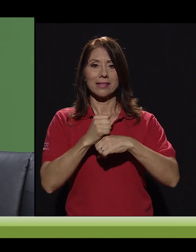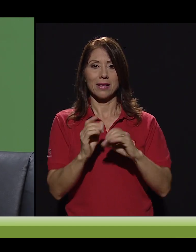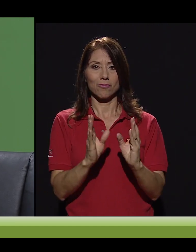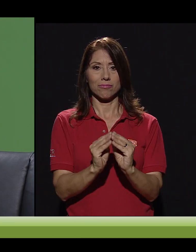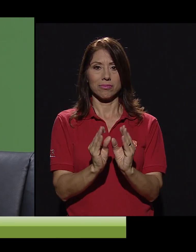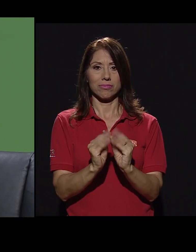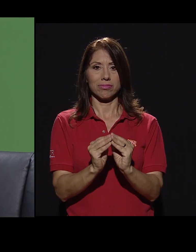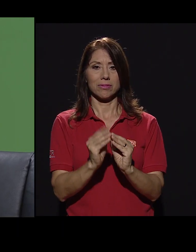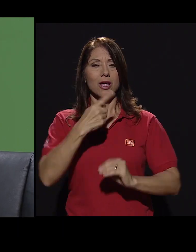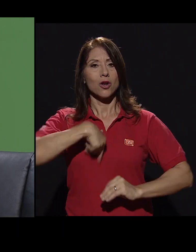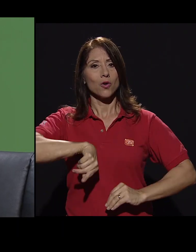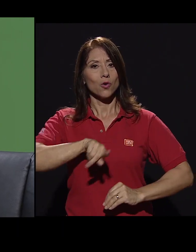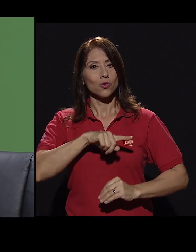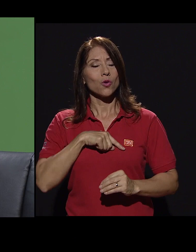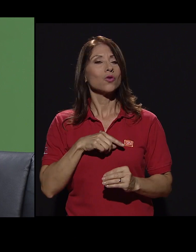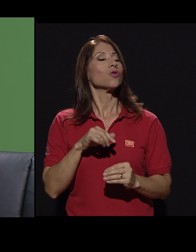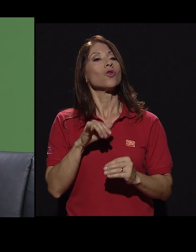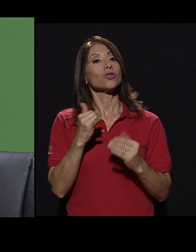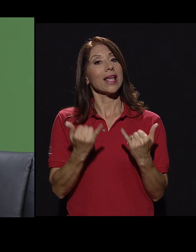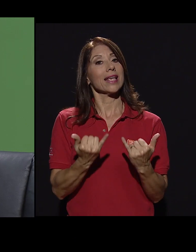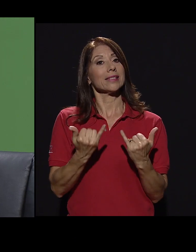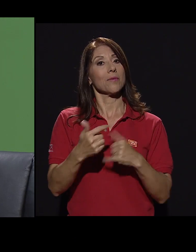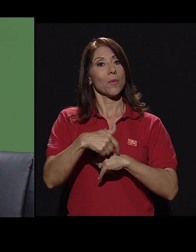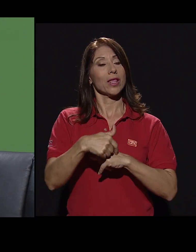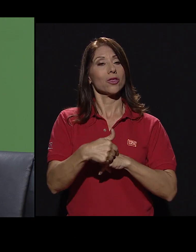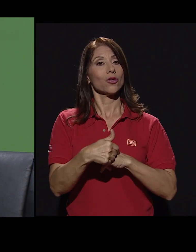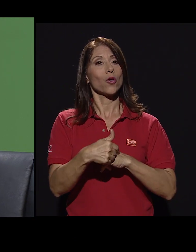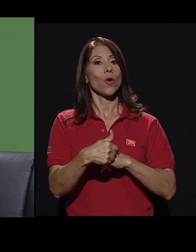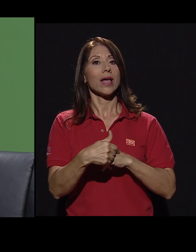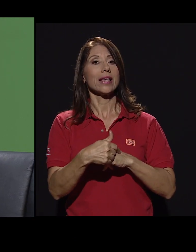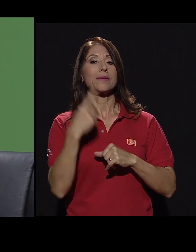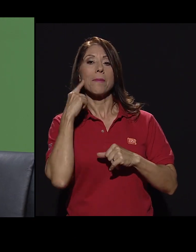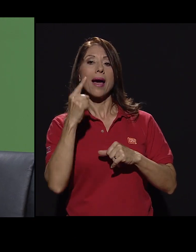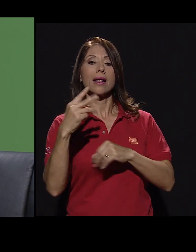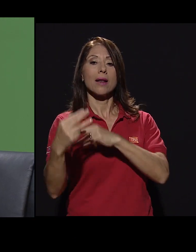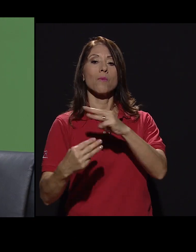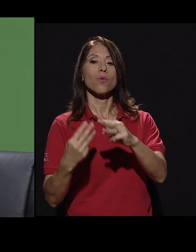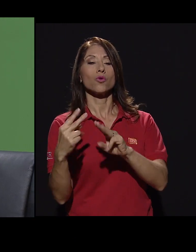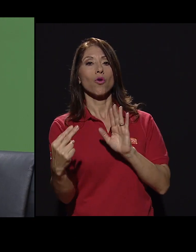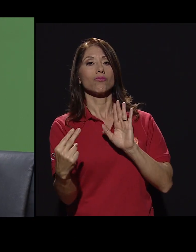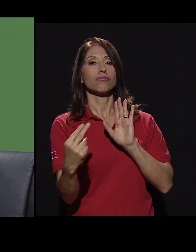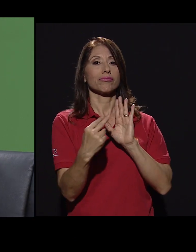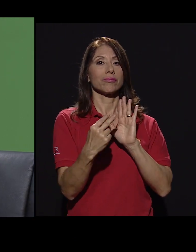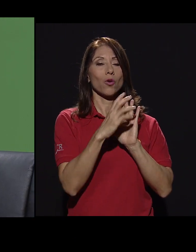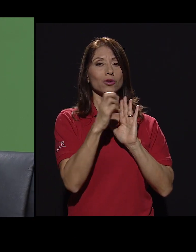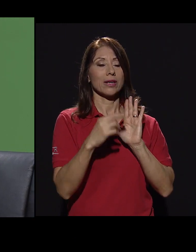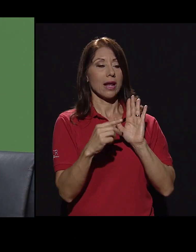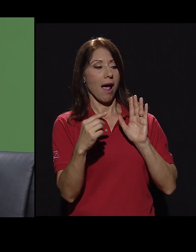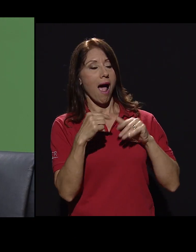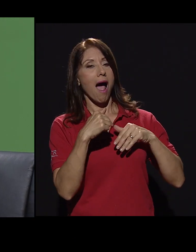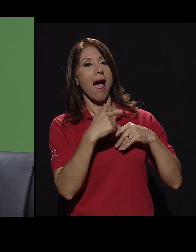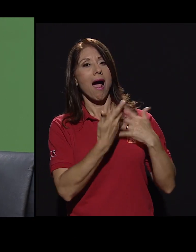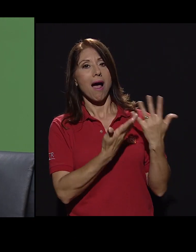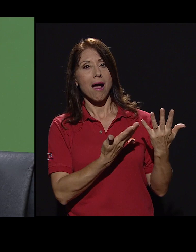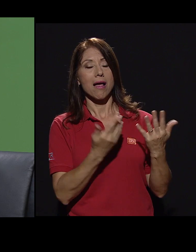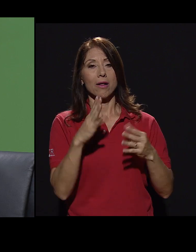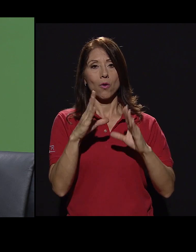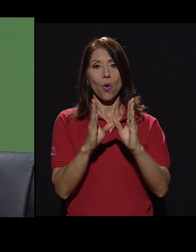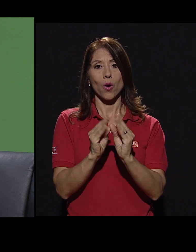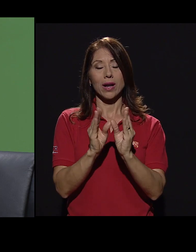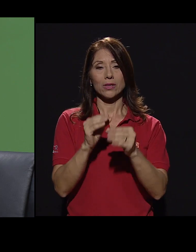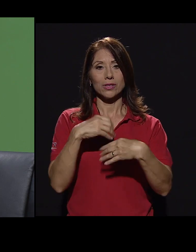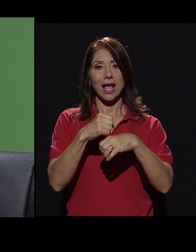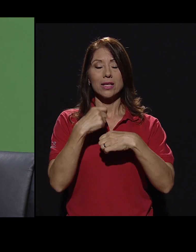Y que nosotros somos la vitrina En este momento en el mundo El congreso está diseñado